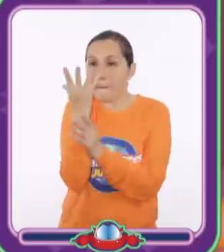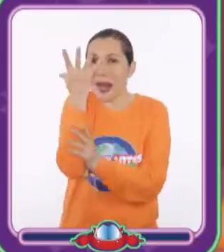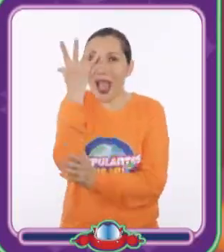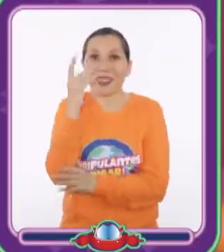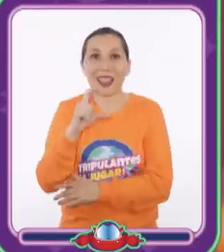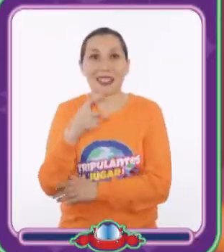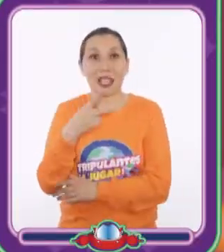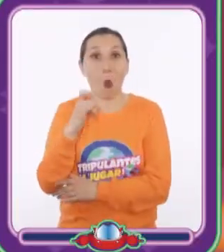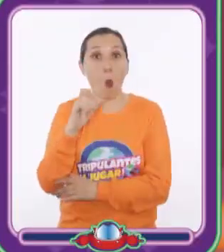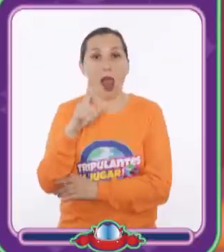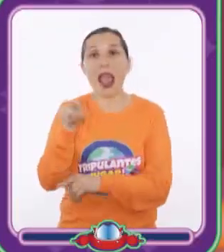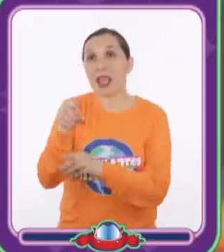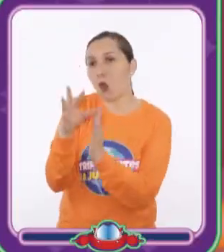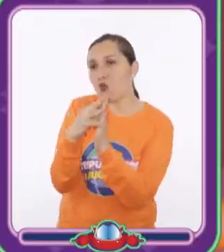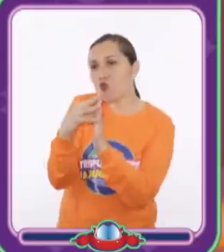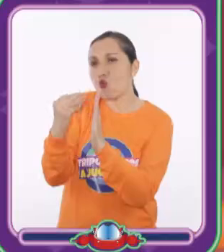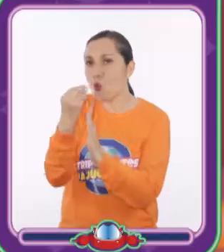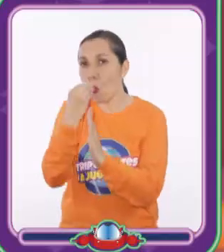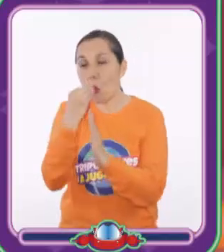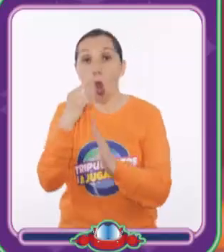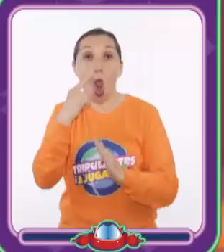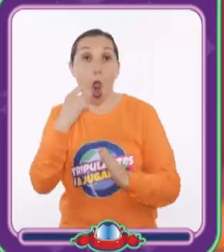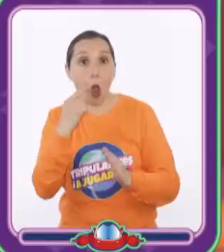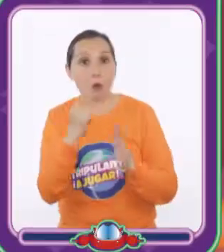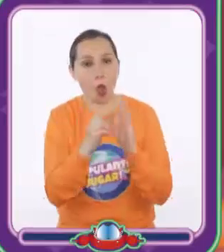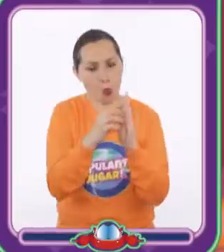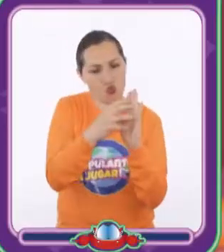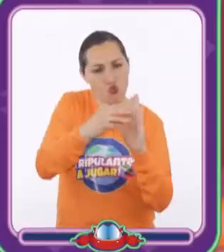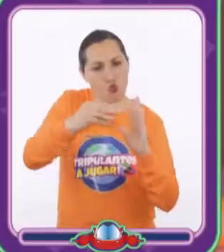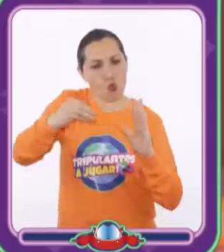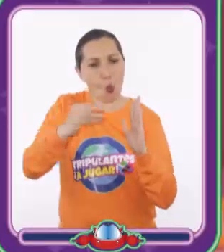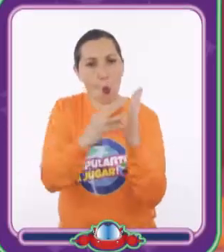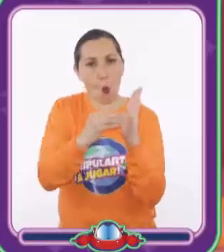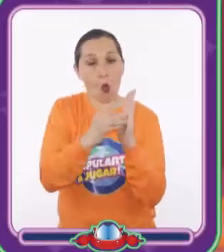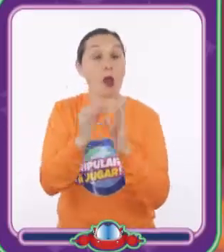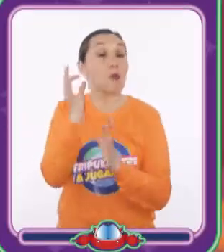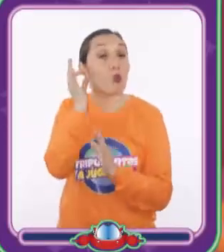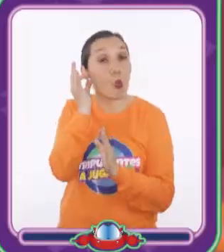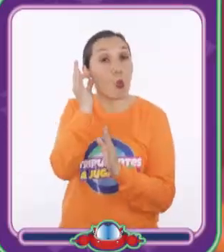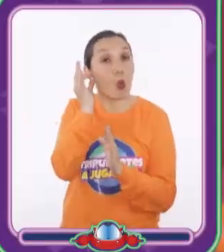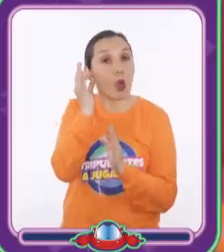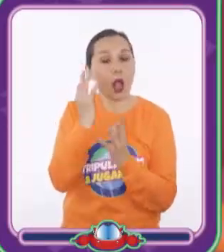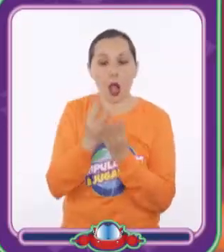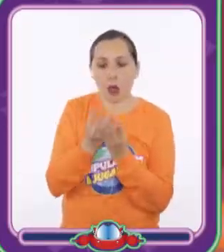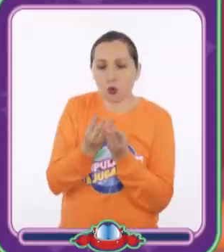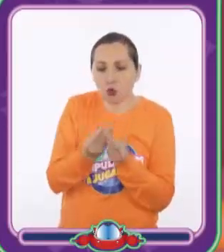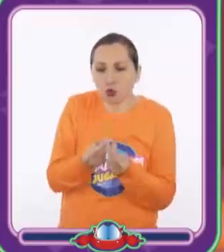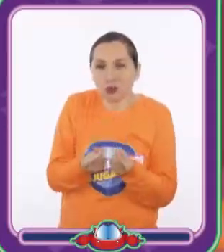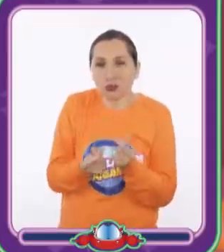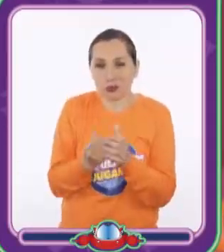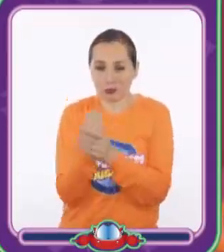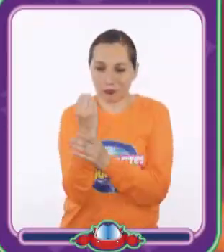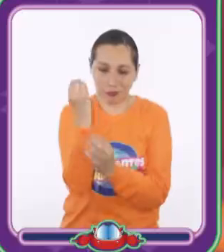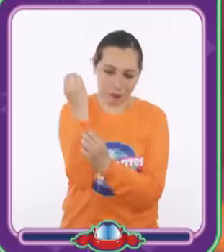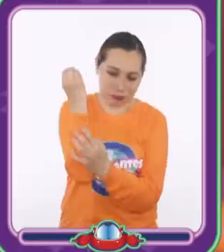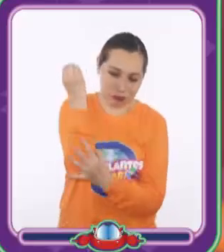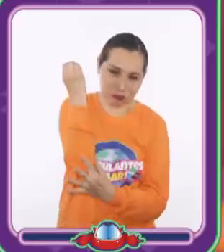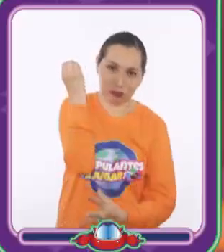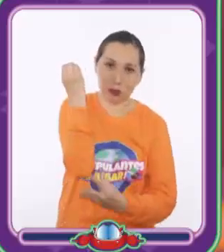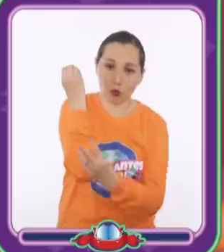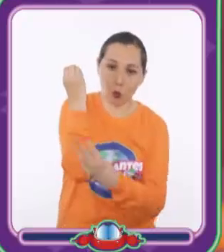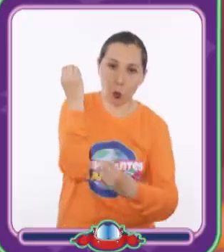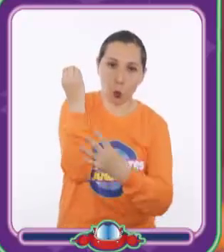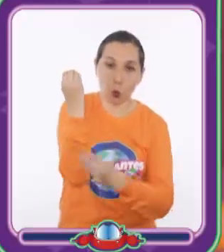la planta chagual para poder alimentarse. Los machos se alimentan del néctar de la puya o chagual y las hembras se alimentan de la pulpa de los tallos de la